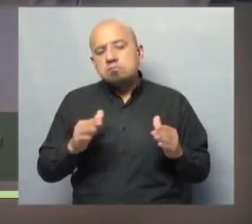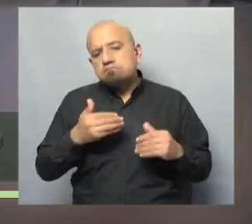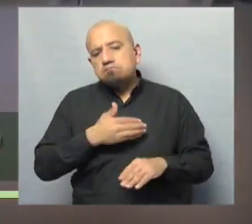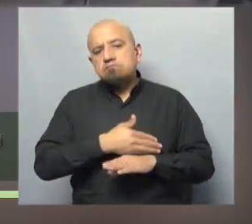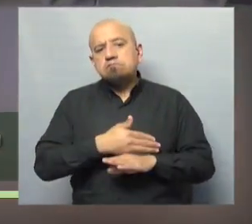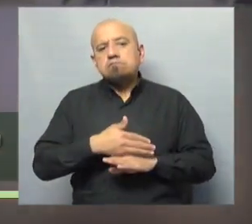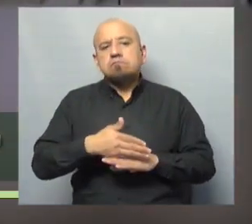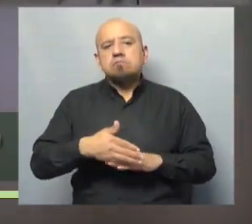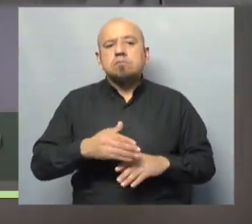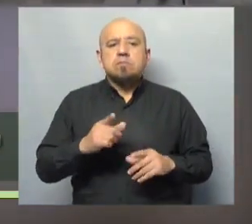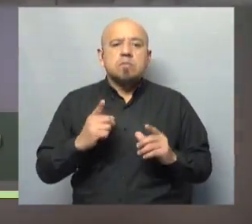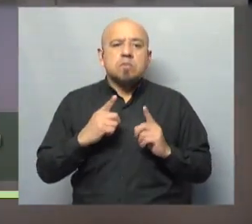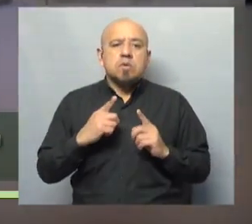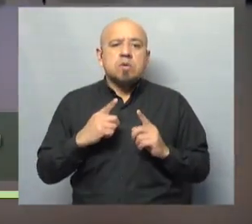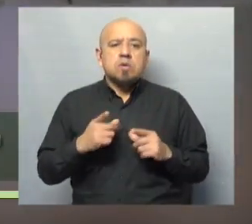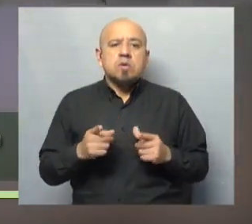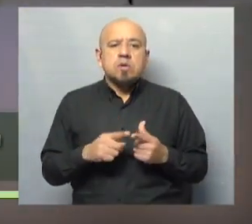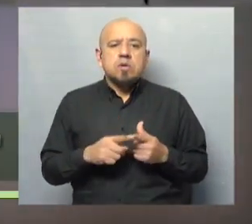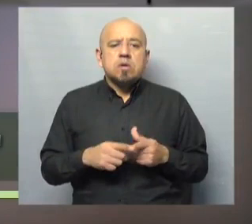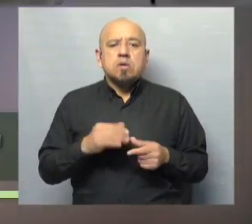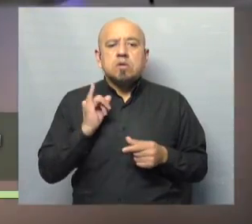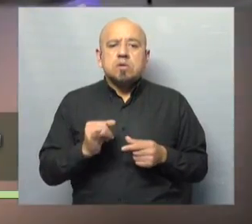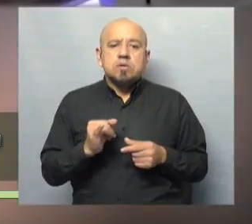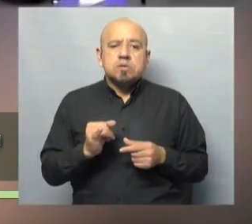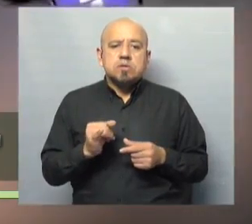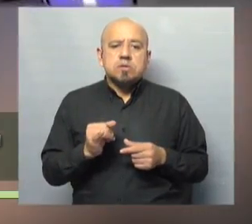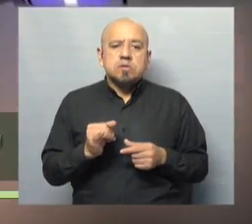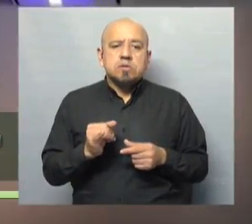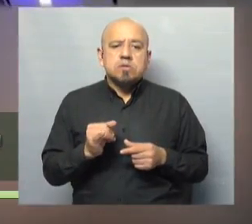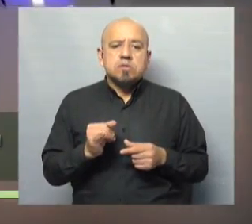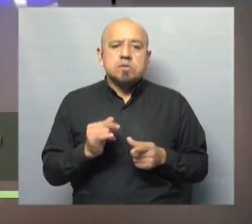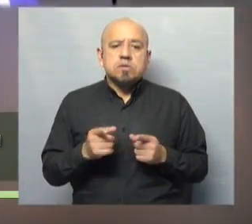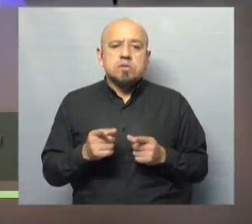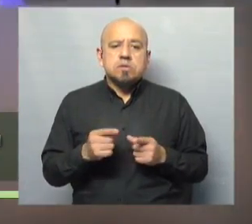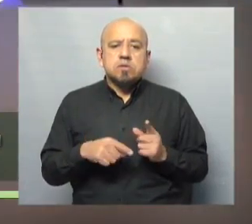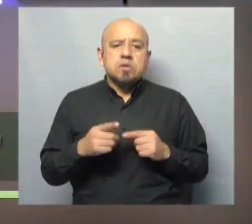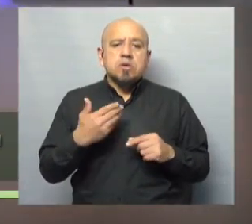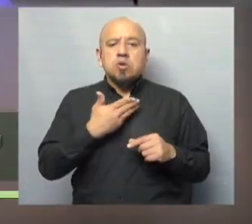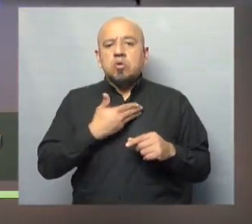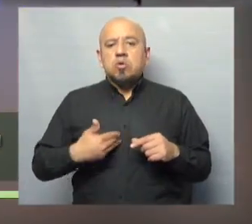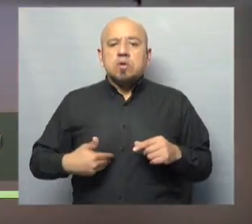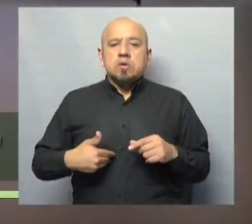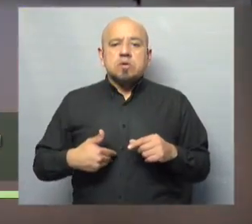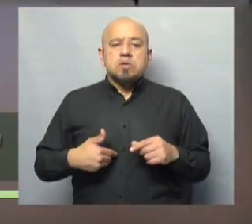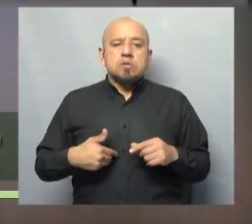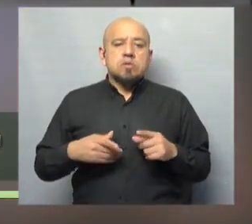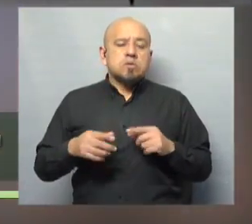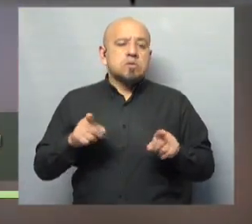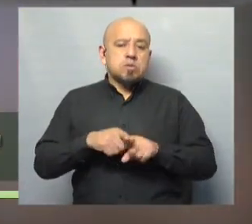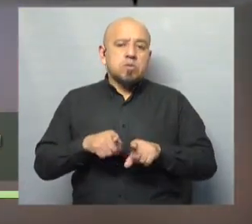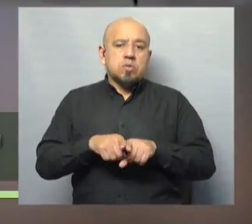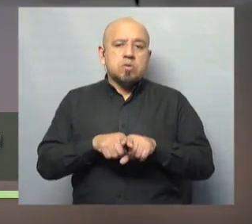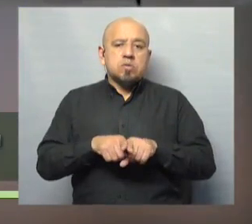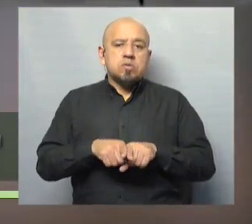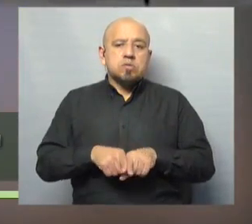por el carril que tiene que correr lo que está claro es que los gobernantes igual que los ciudadanos pero sobre